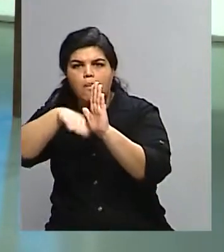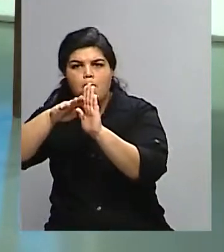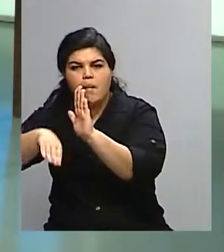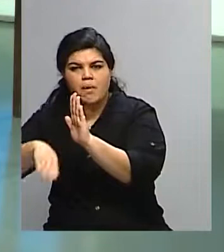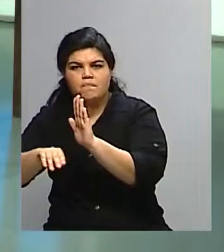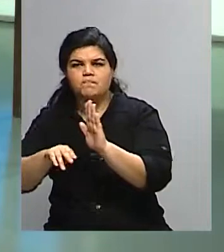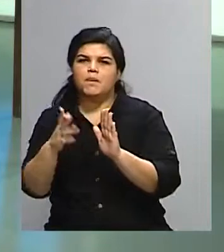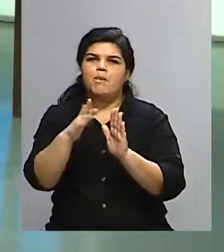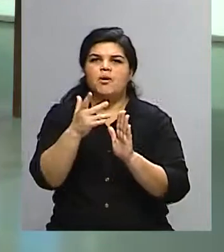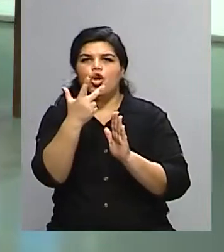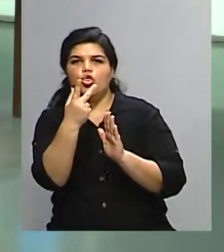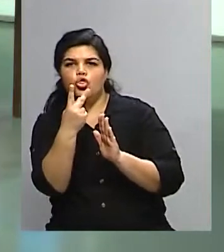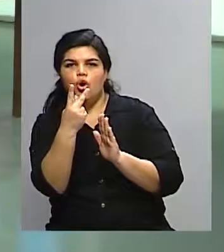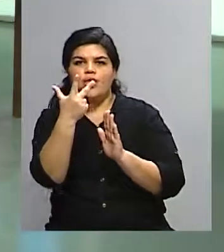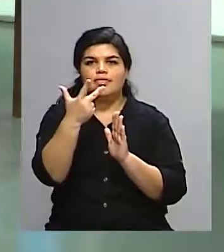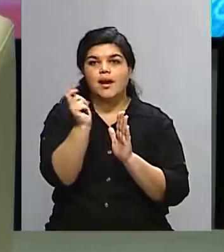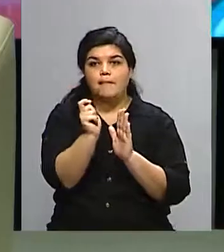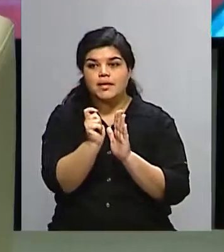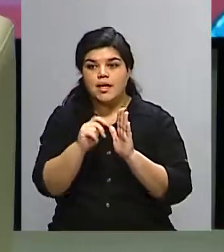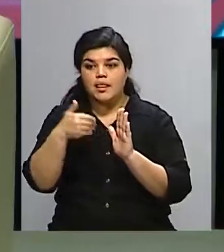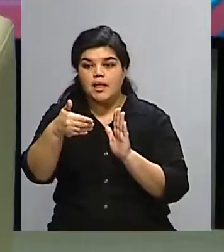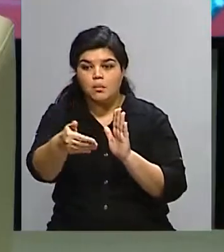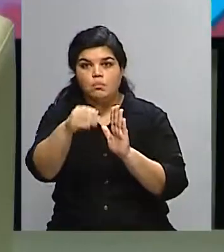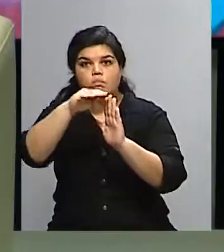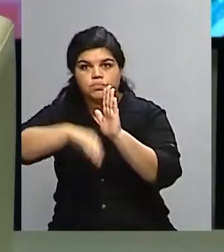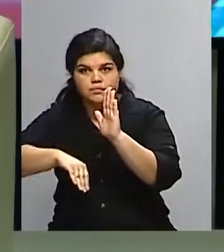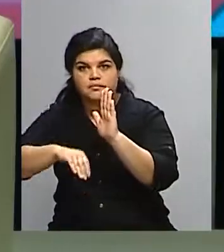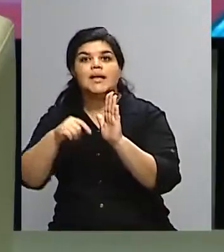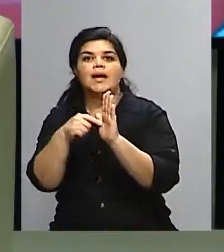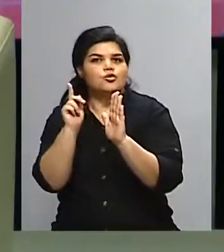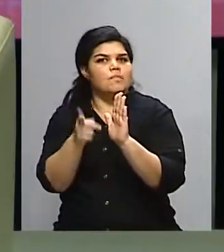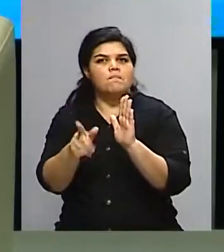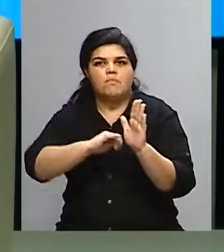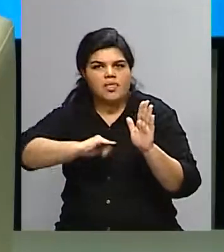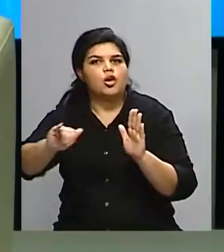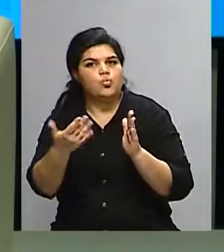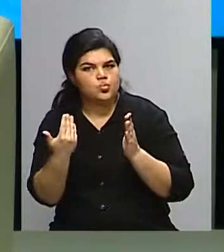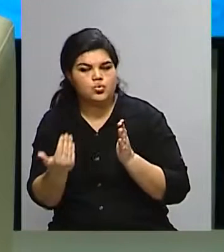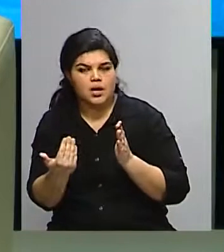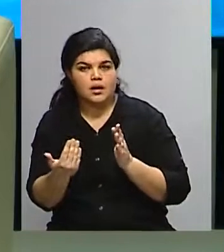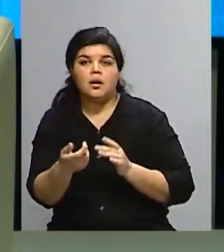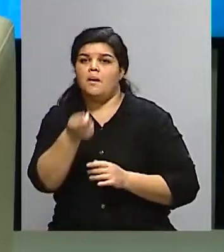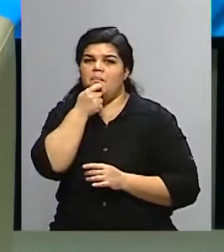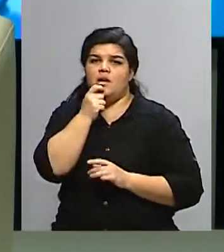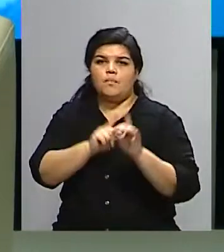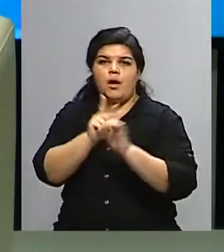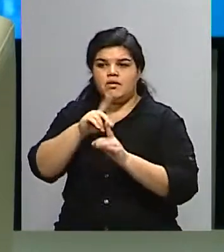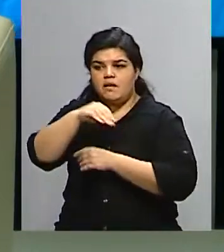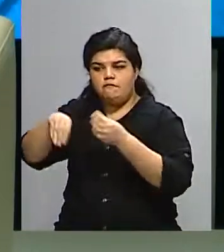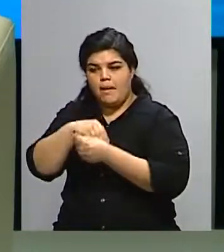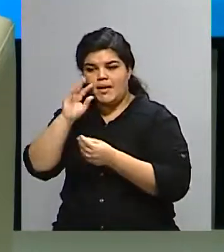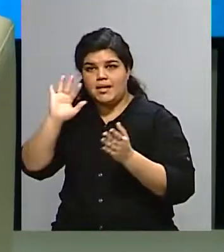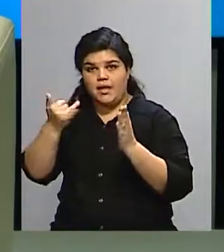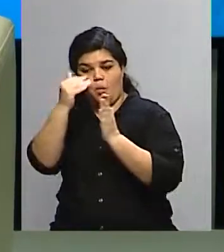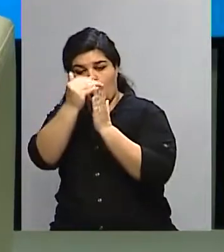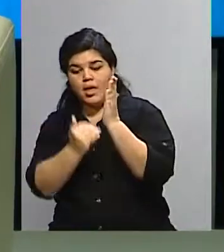descontando. En muchos casos sí son sacados por familiares, en otros casos desconocen absolutamente quienes tramitan esos